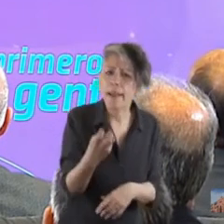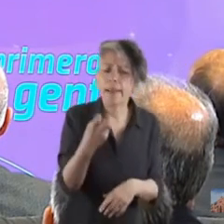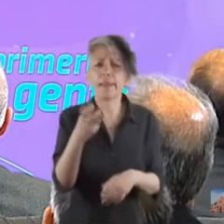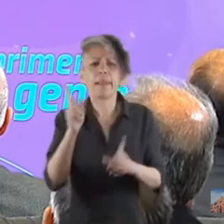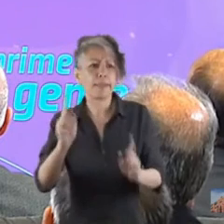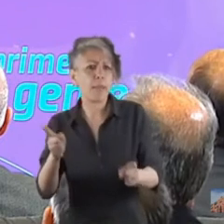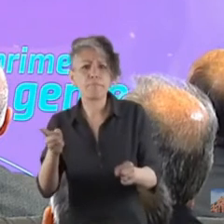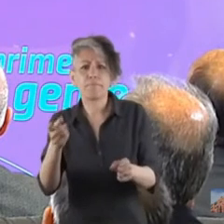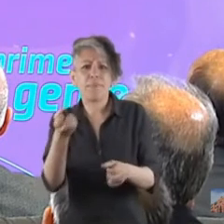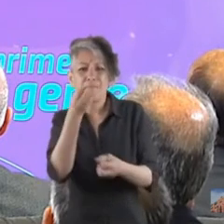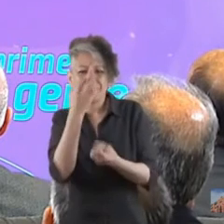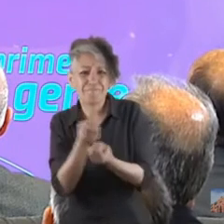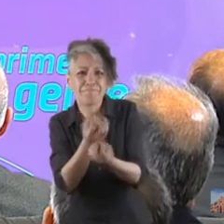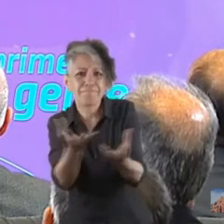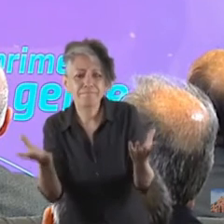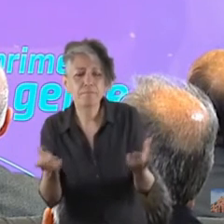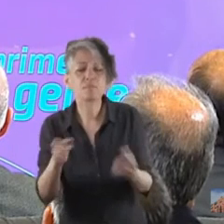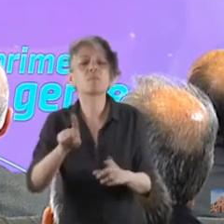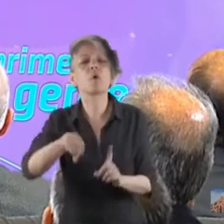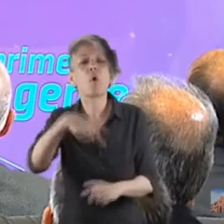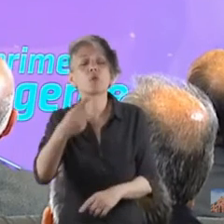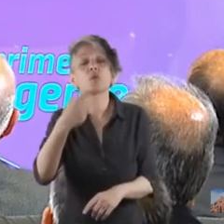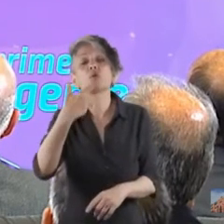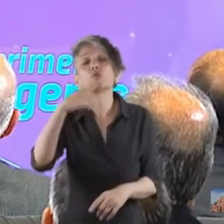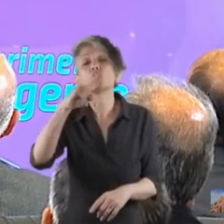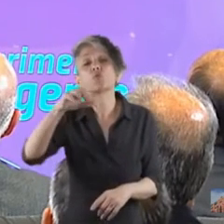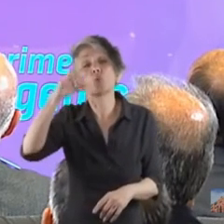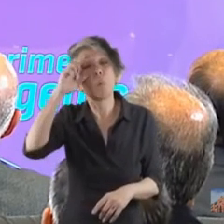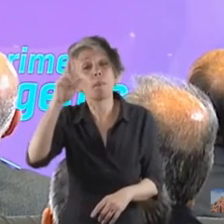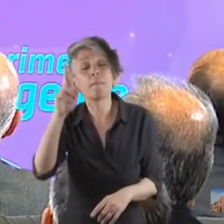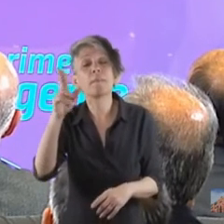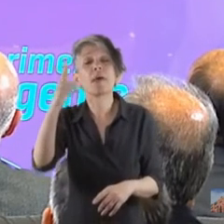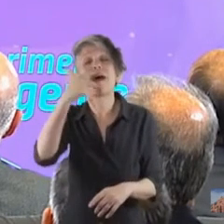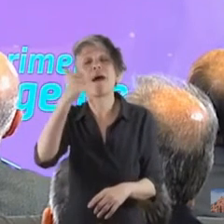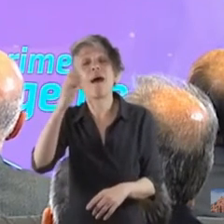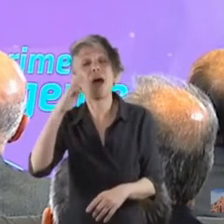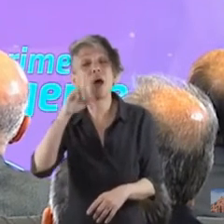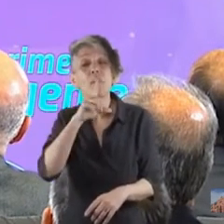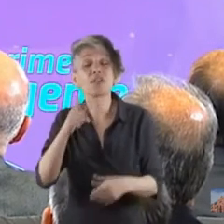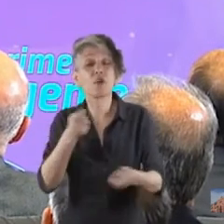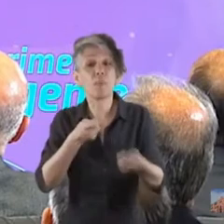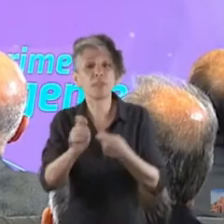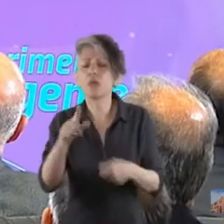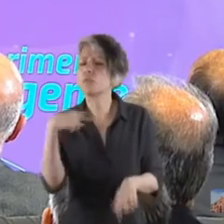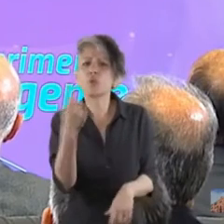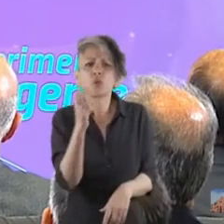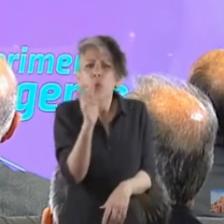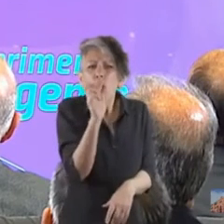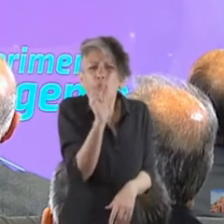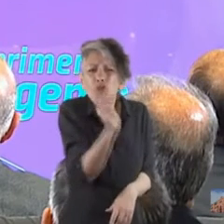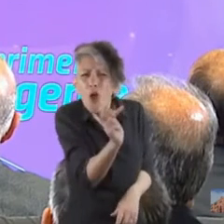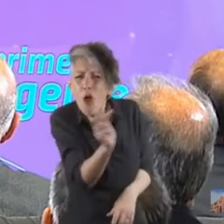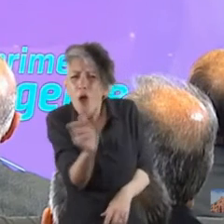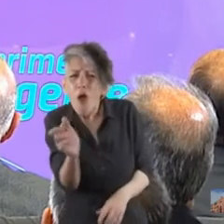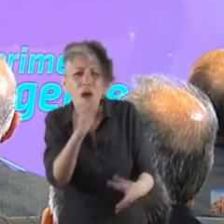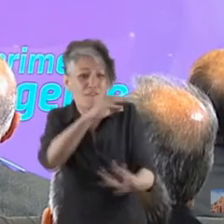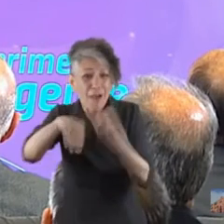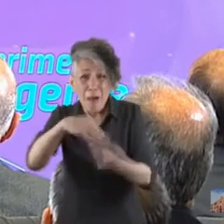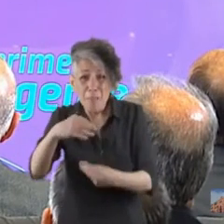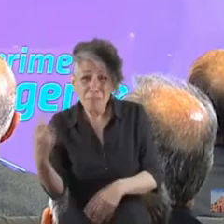respecto del superávit comercial vamos a promover y defender cada dólar de cada argentino